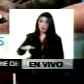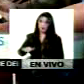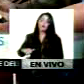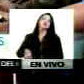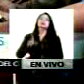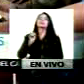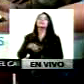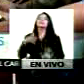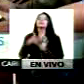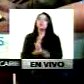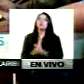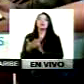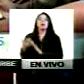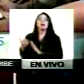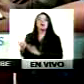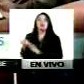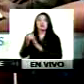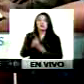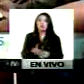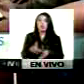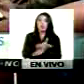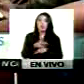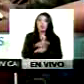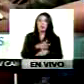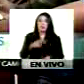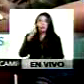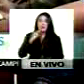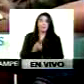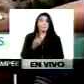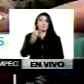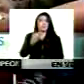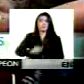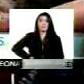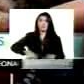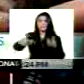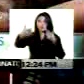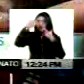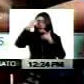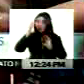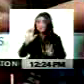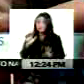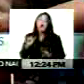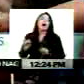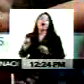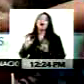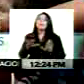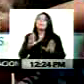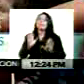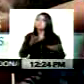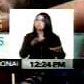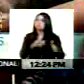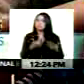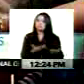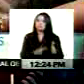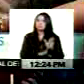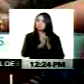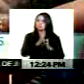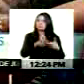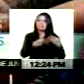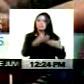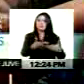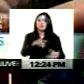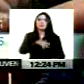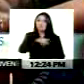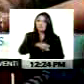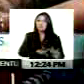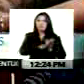la perspectiva del apoyo que brinda el gobierno del presidente Maduro, el primer presidente chavista, van a recibir el respaldo para recuperar